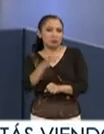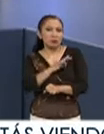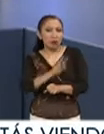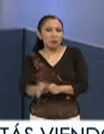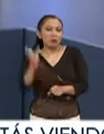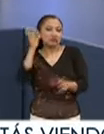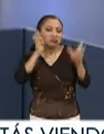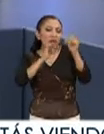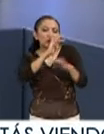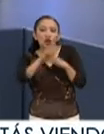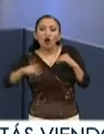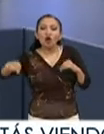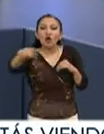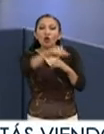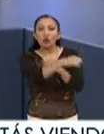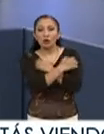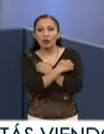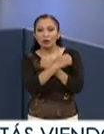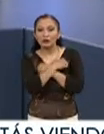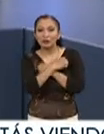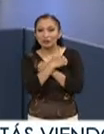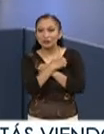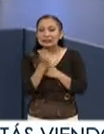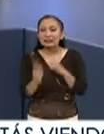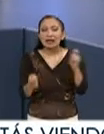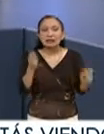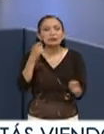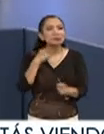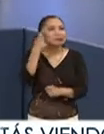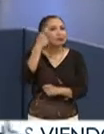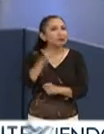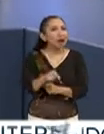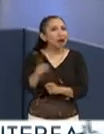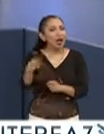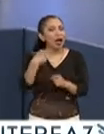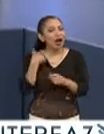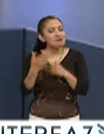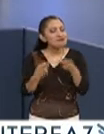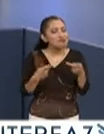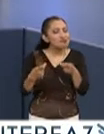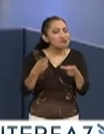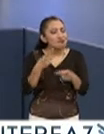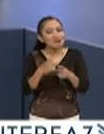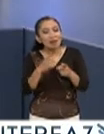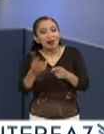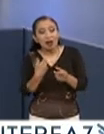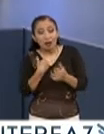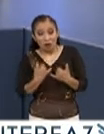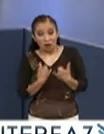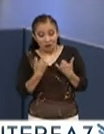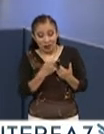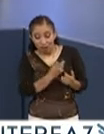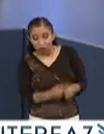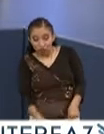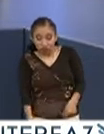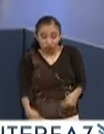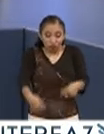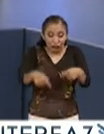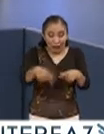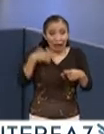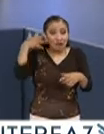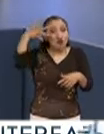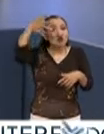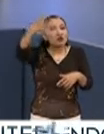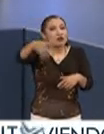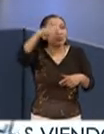podamos escuchar a todos los actores del sector educativo para poder desarrollar a los más jóvenes, a aquellos que compondrán